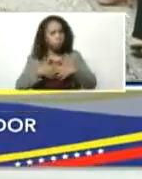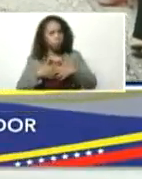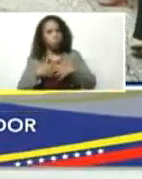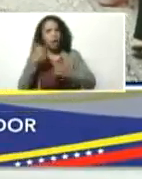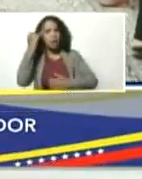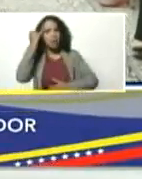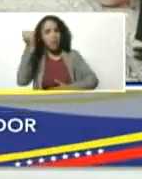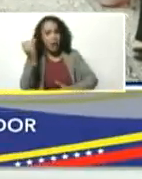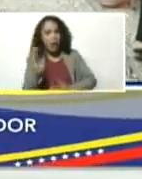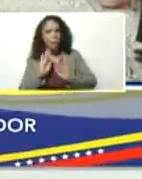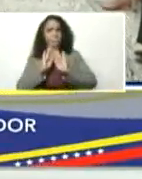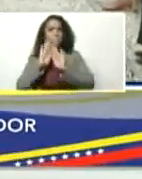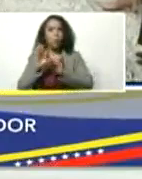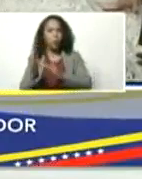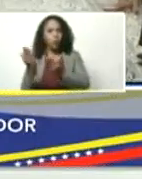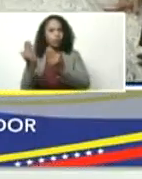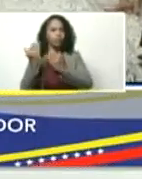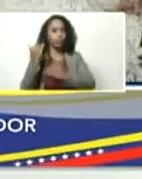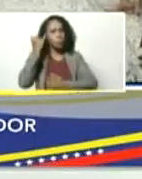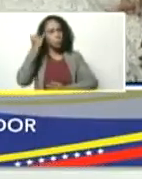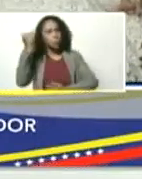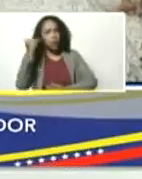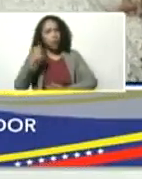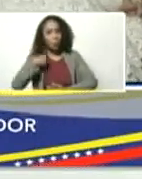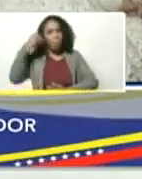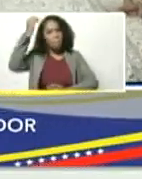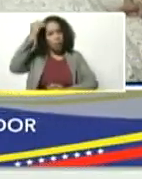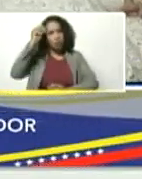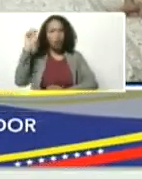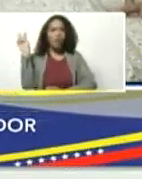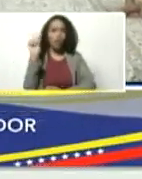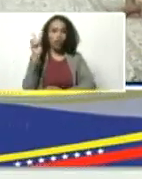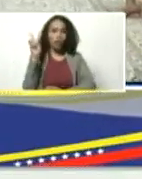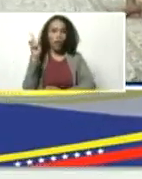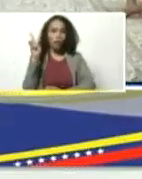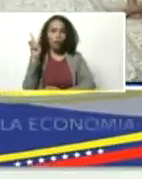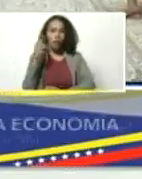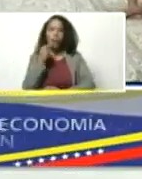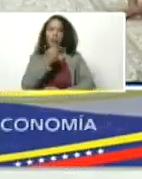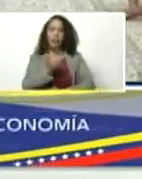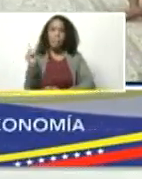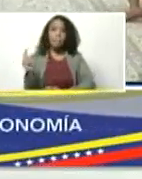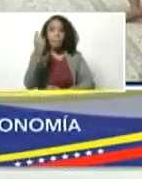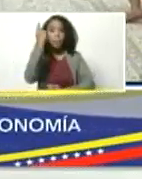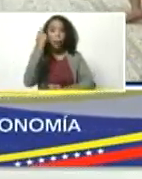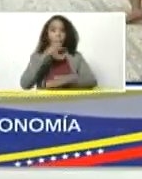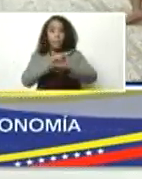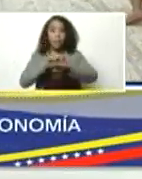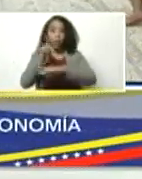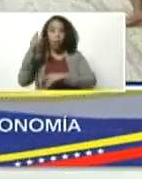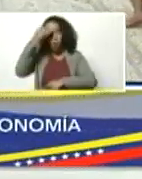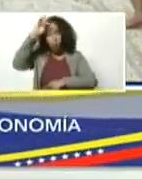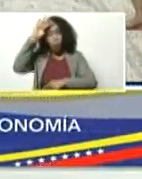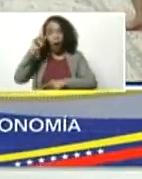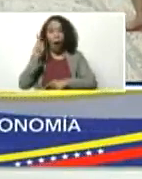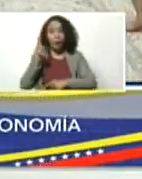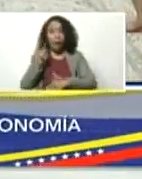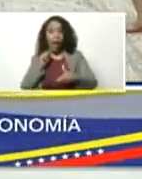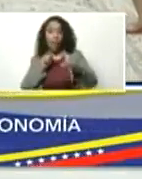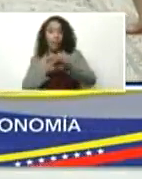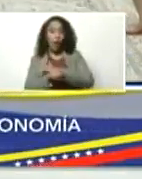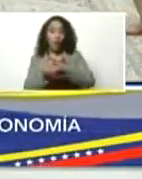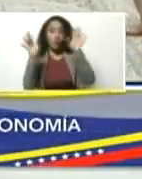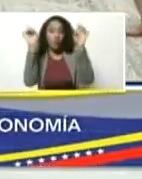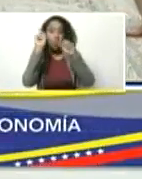aportes. Y creo que Venezuela, se lo decía al primer ministro de Cuba, ha entrado en